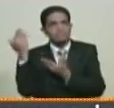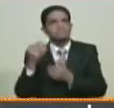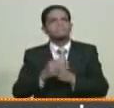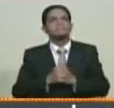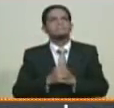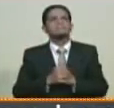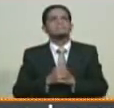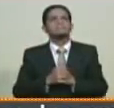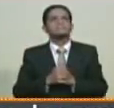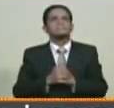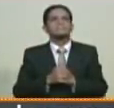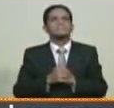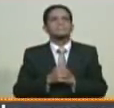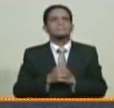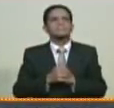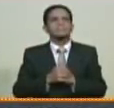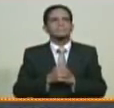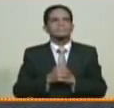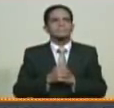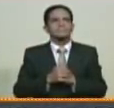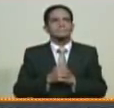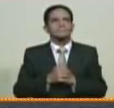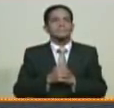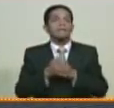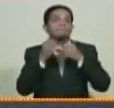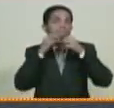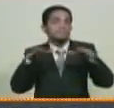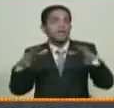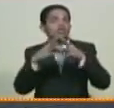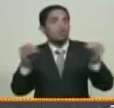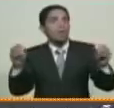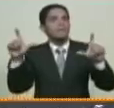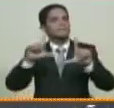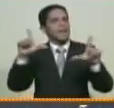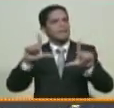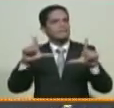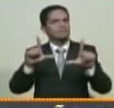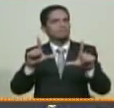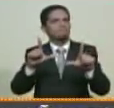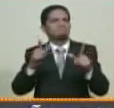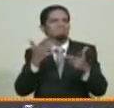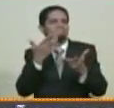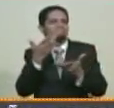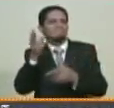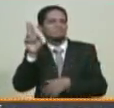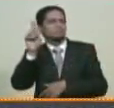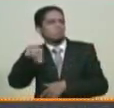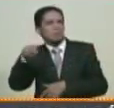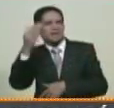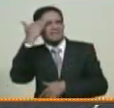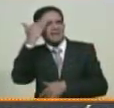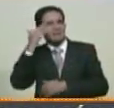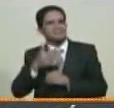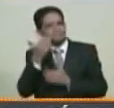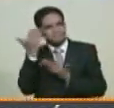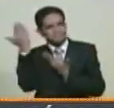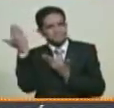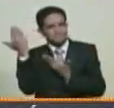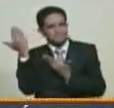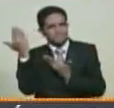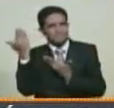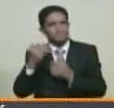todos los medio de comunicación internacionales pues se enteren porque pareciera que en jamás se han entrenado de eso viven cinco